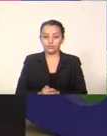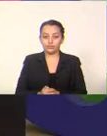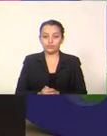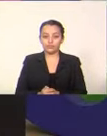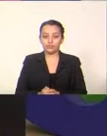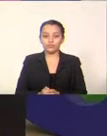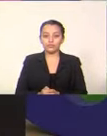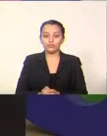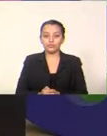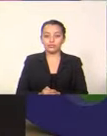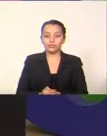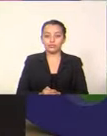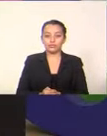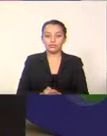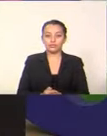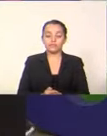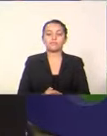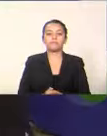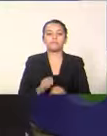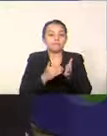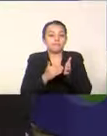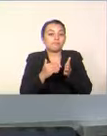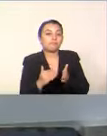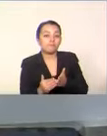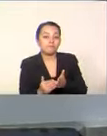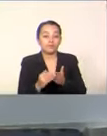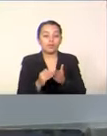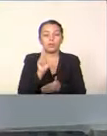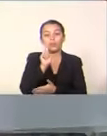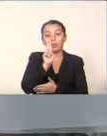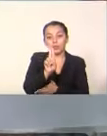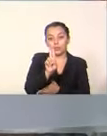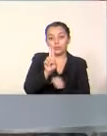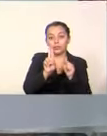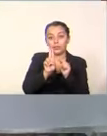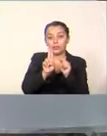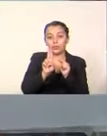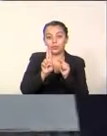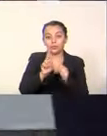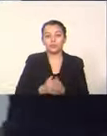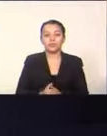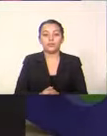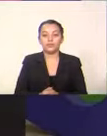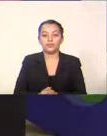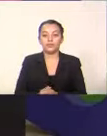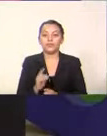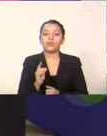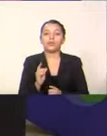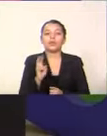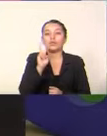ponerlas. Bien, iniciamos siempre con las unidades. Tenemos dos unidades. Dos unidades. Entonces